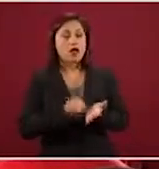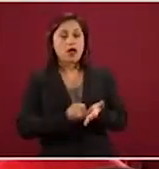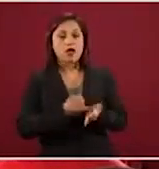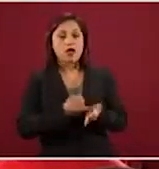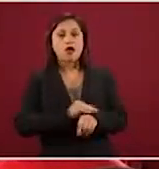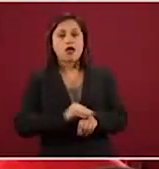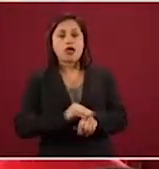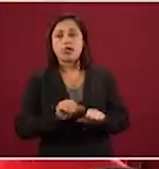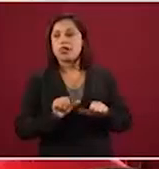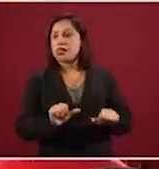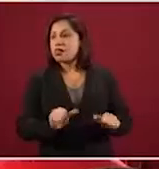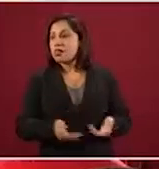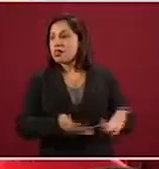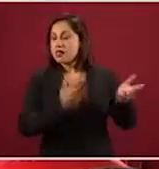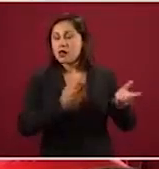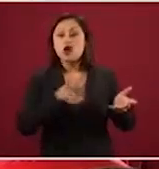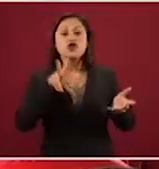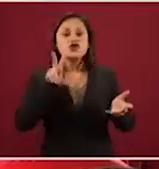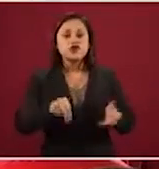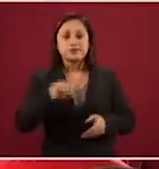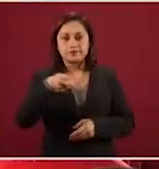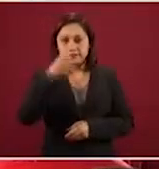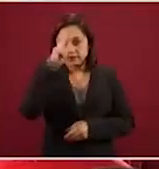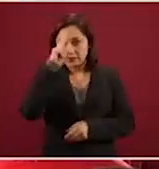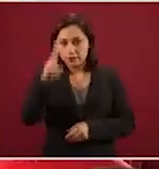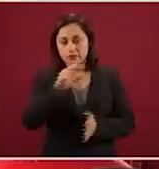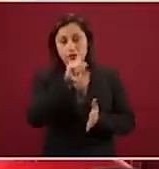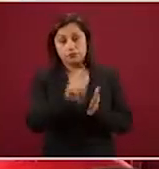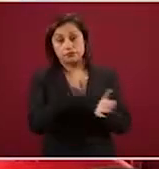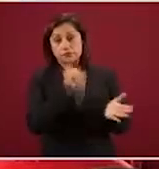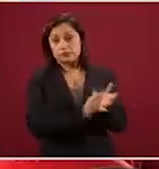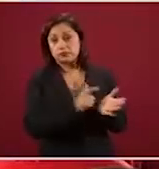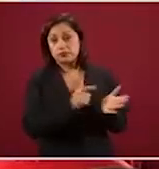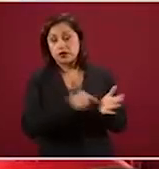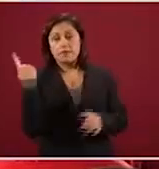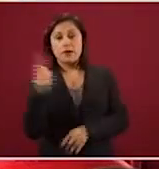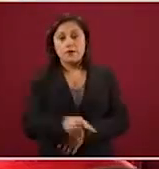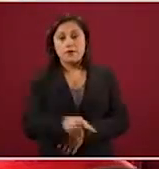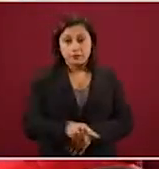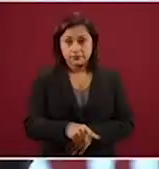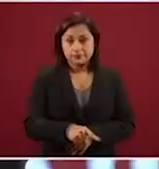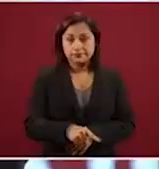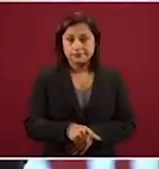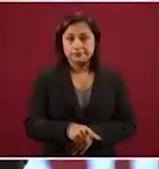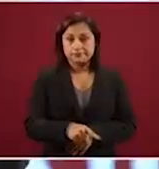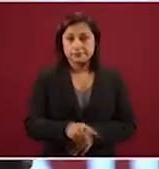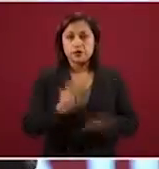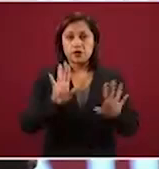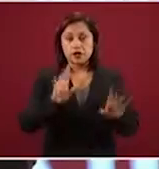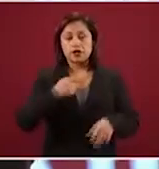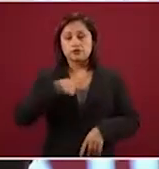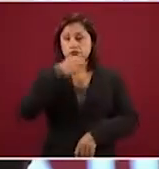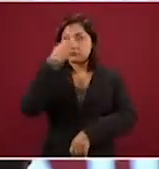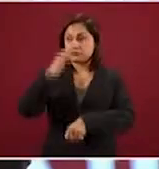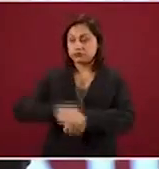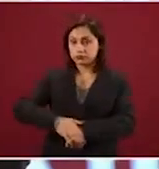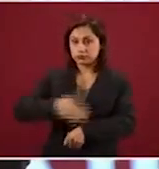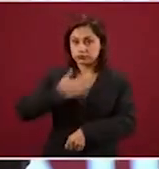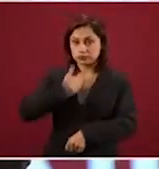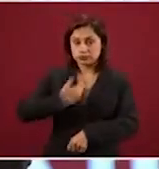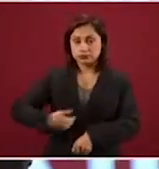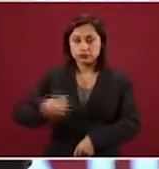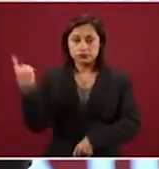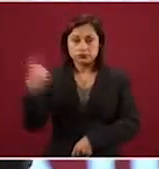primero por decreto, y ahora ya se reformó el artículo 28